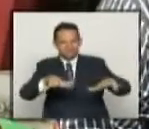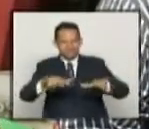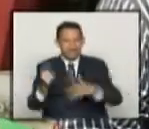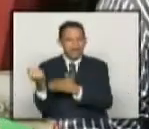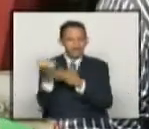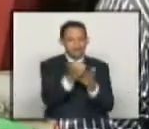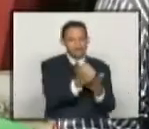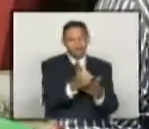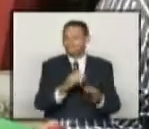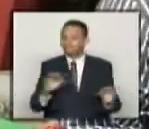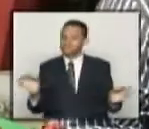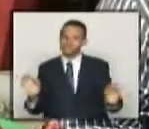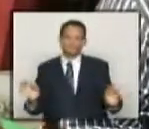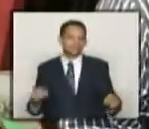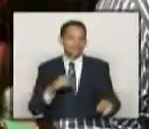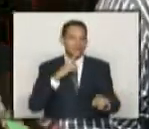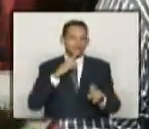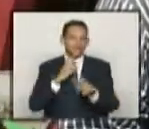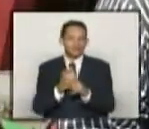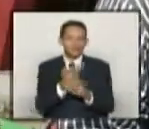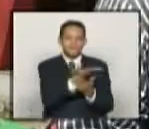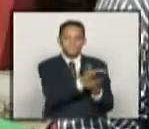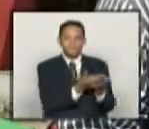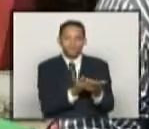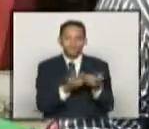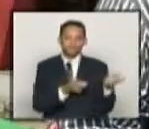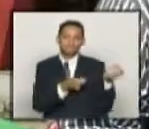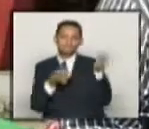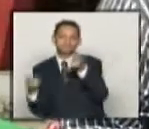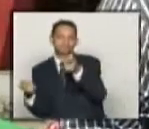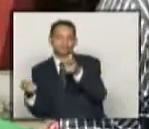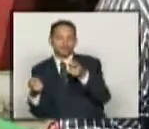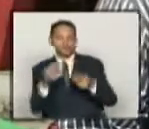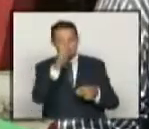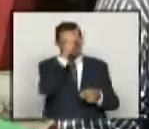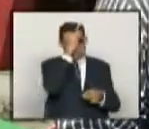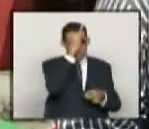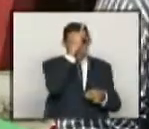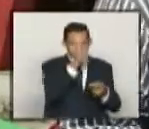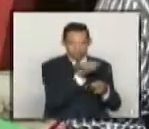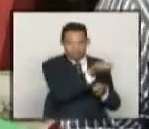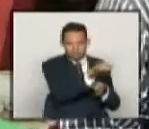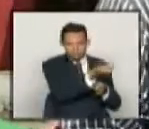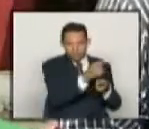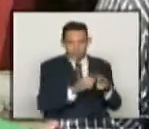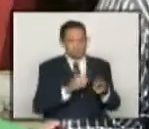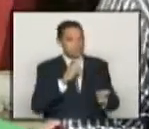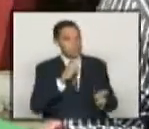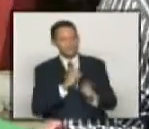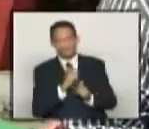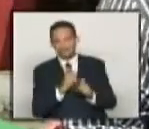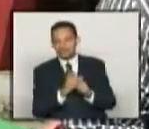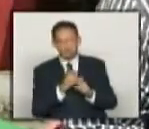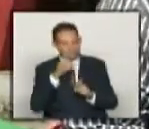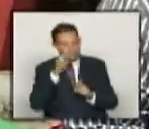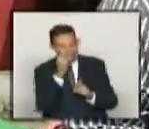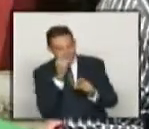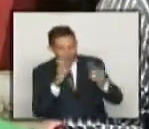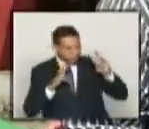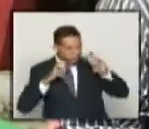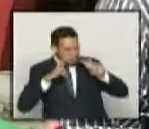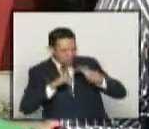beneficiados. Nosotros postulamos algunos lotes, uno de ellos es un lote cercano al hospital. Íbamos avanzando, pero el estudio técnico